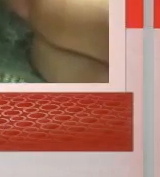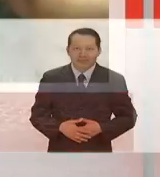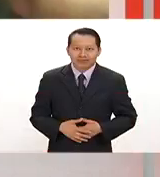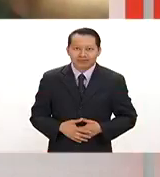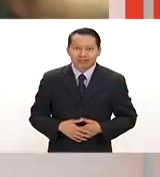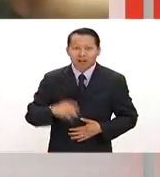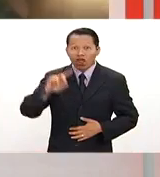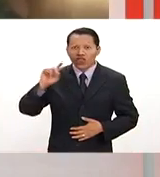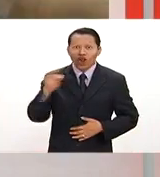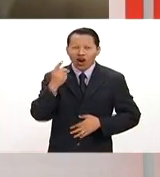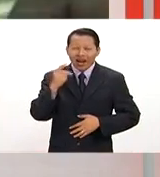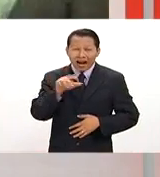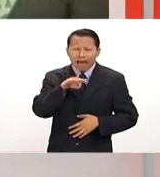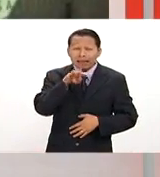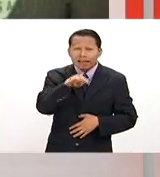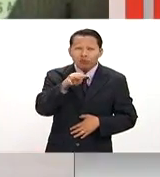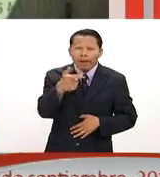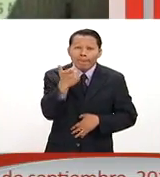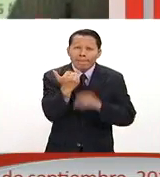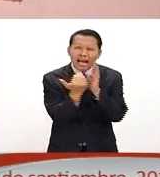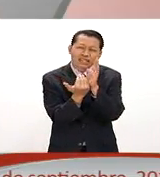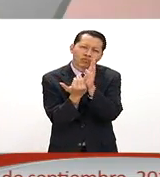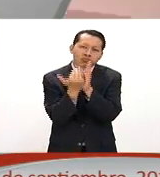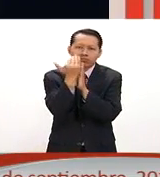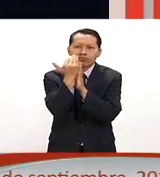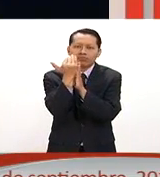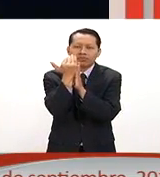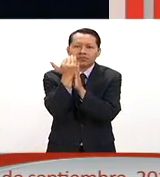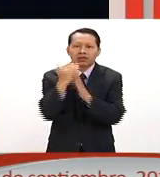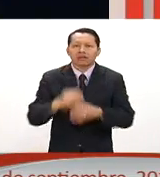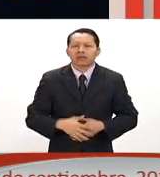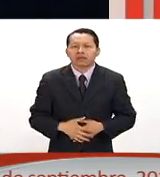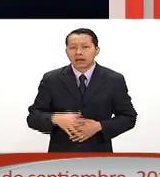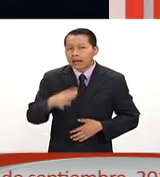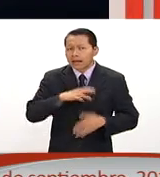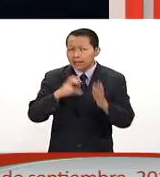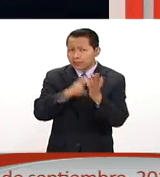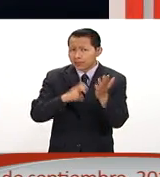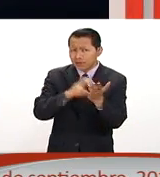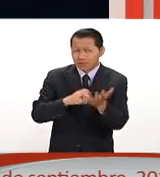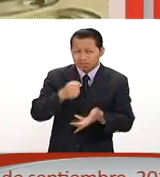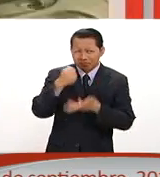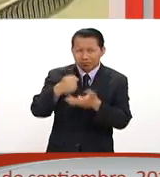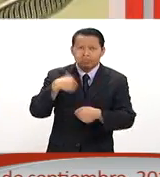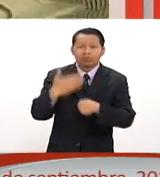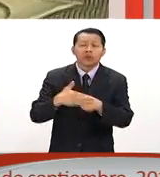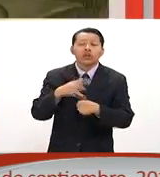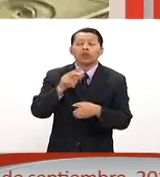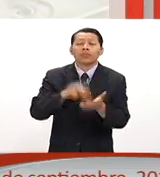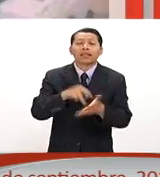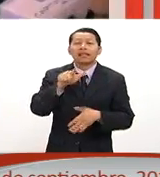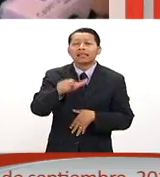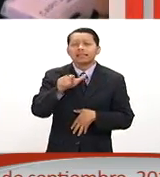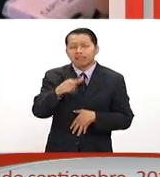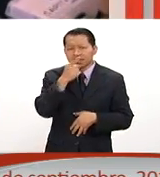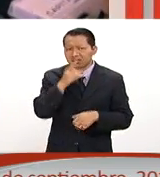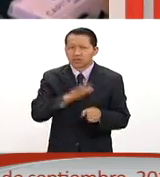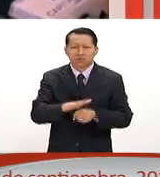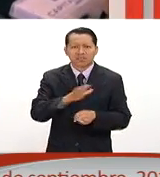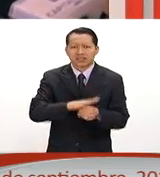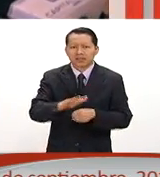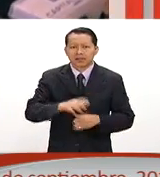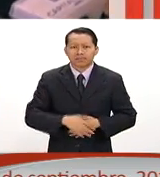El dólar supera la barrera de los 19 pesos. El ajuste del presupuesto para el 2017 es suficiente. Yo creo que el